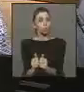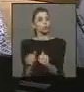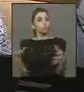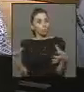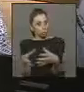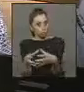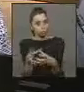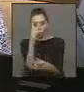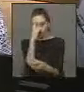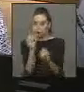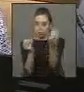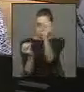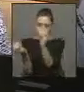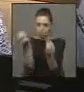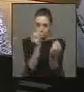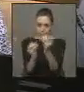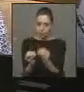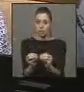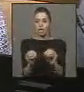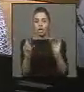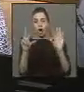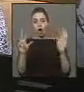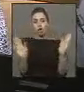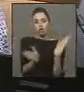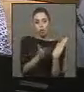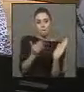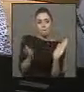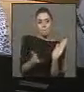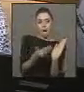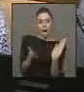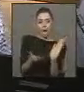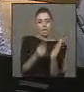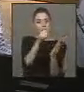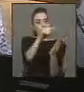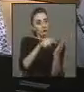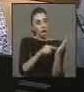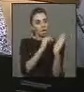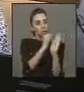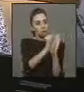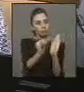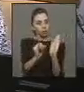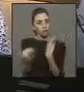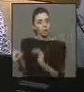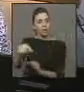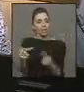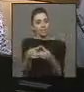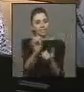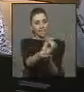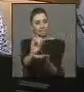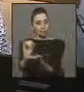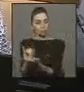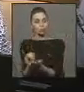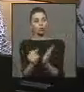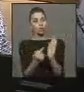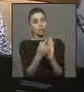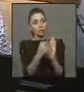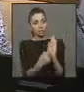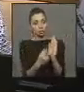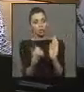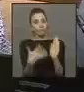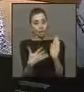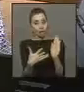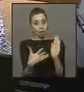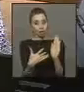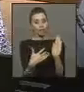seria. A lo largo de sus ocho páginas dan cuenta de lo que para ellos son aspectos valorables de la